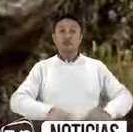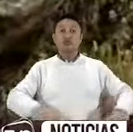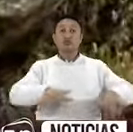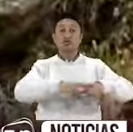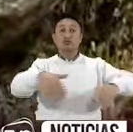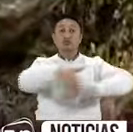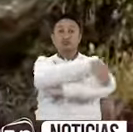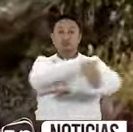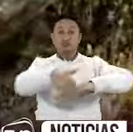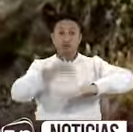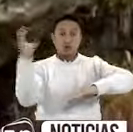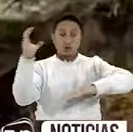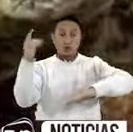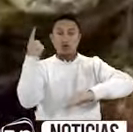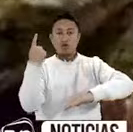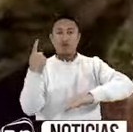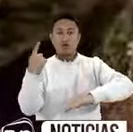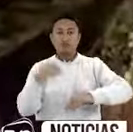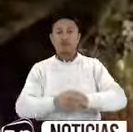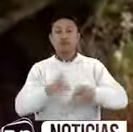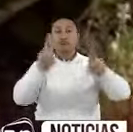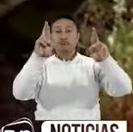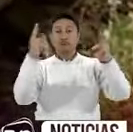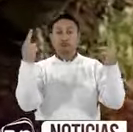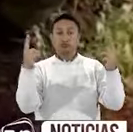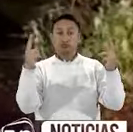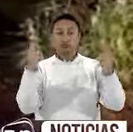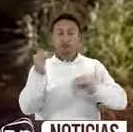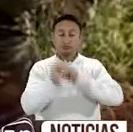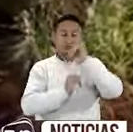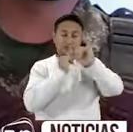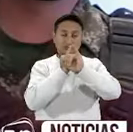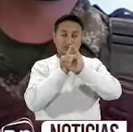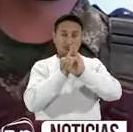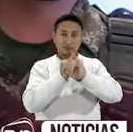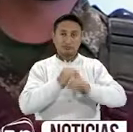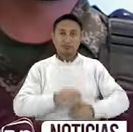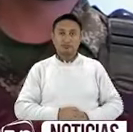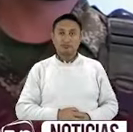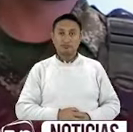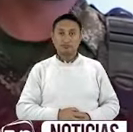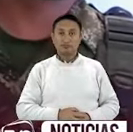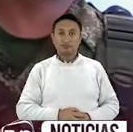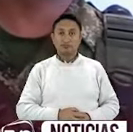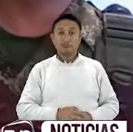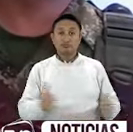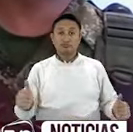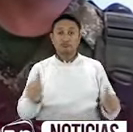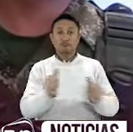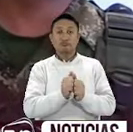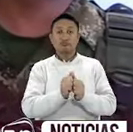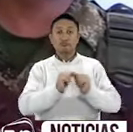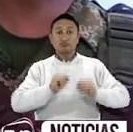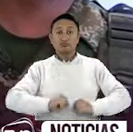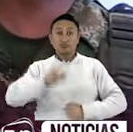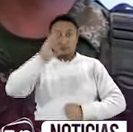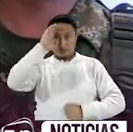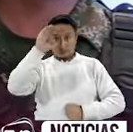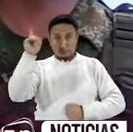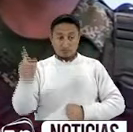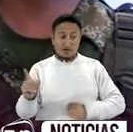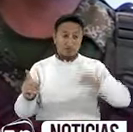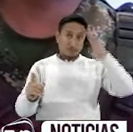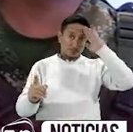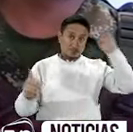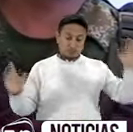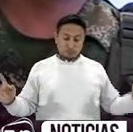con Colombia tenga un solo acceso, que es el puente internacional de Rumichaca. Registros de manera conjunta, cada uno por su sector de